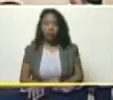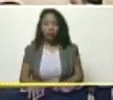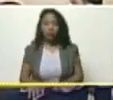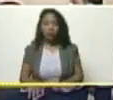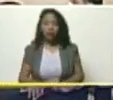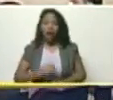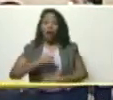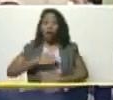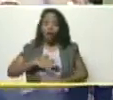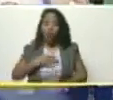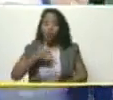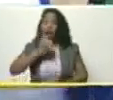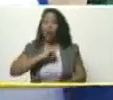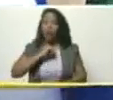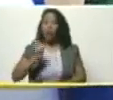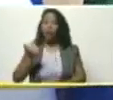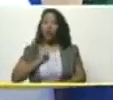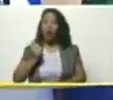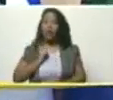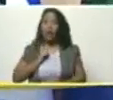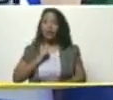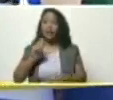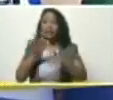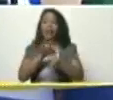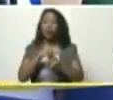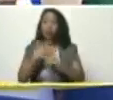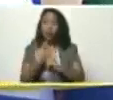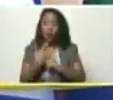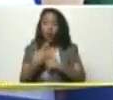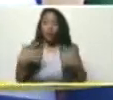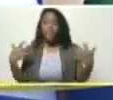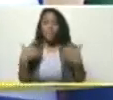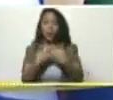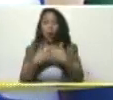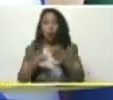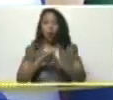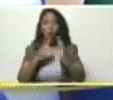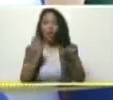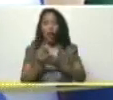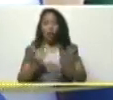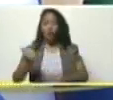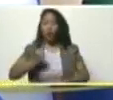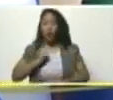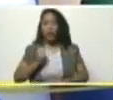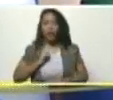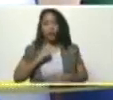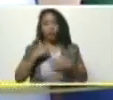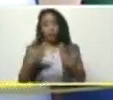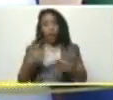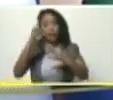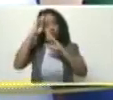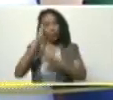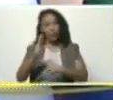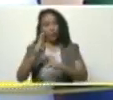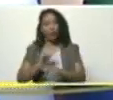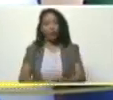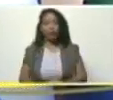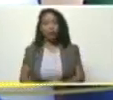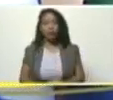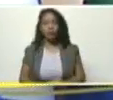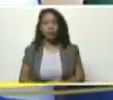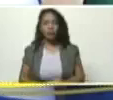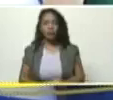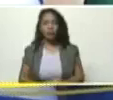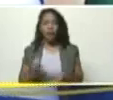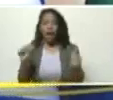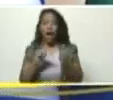que pueda soportar cualquier circunstancia de conflicto mundial, sea la que sea, y se respete. Y